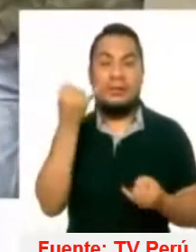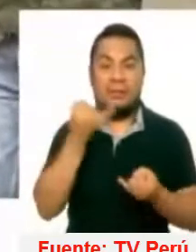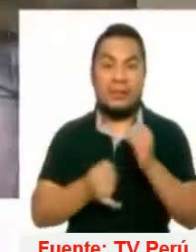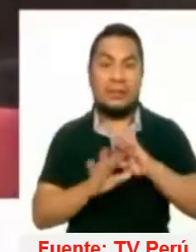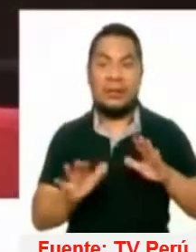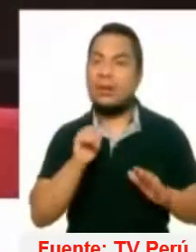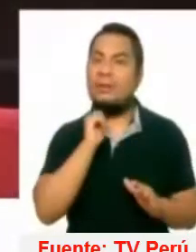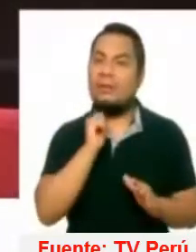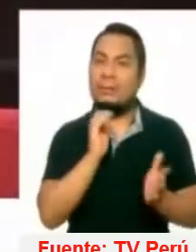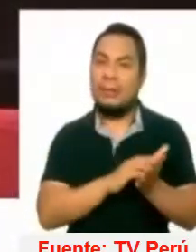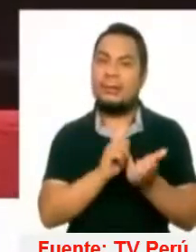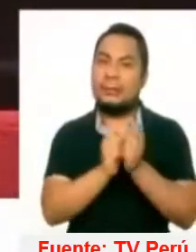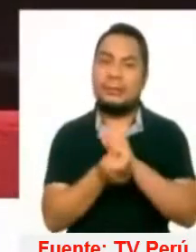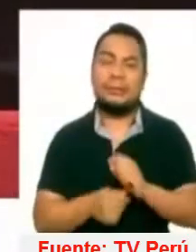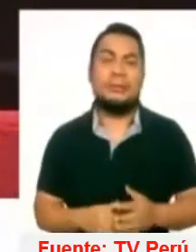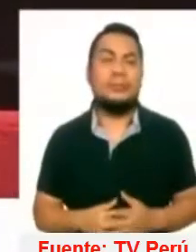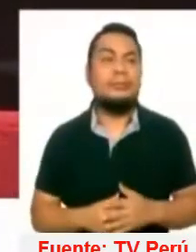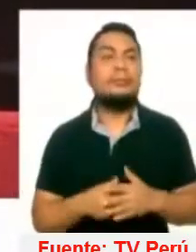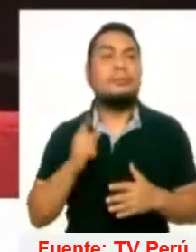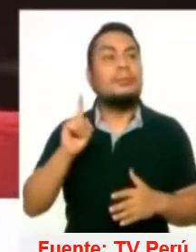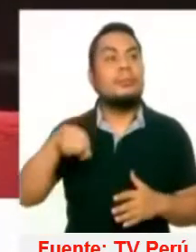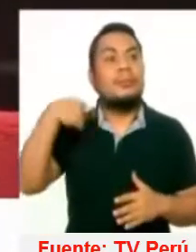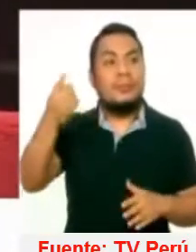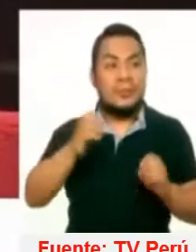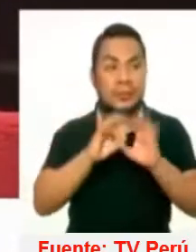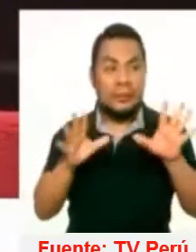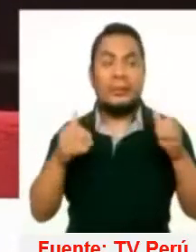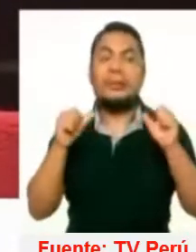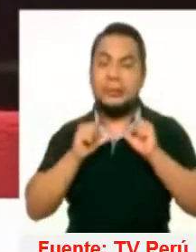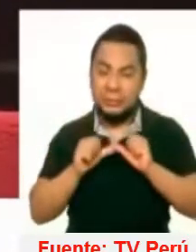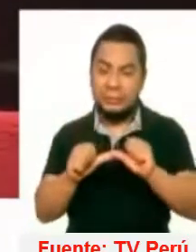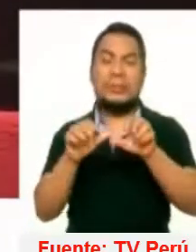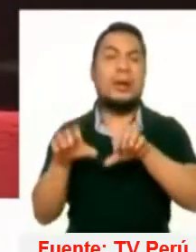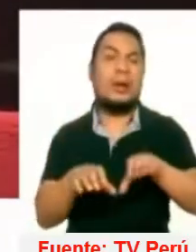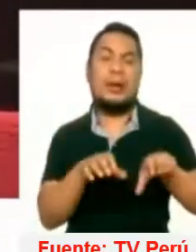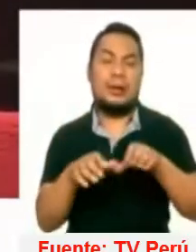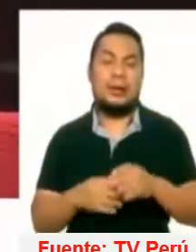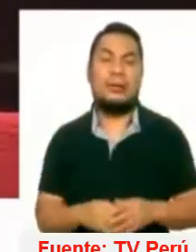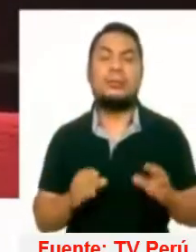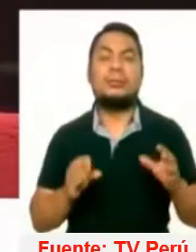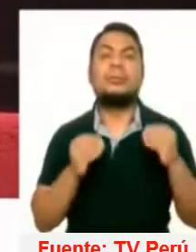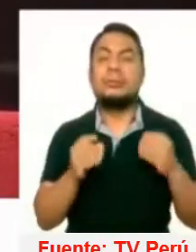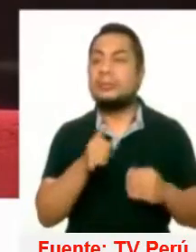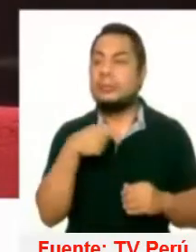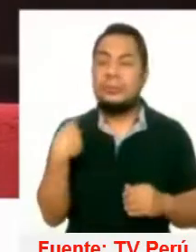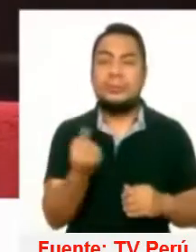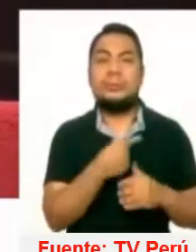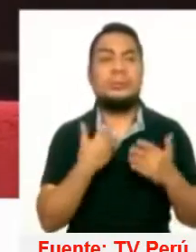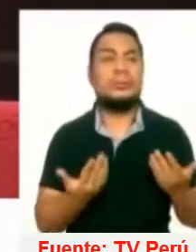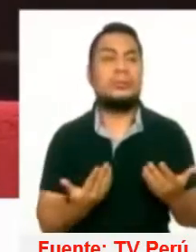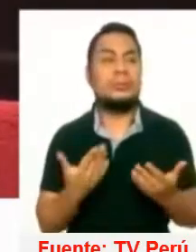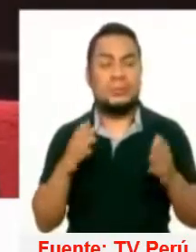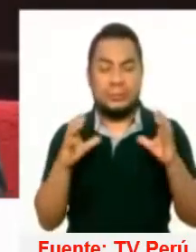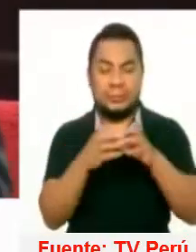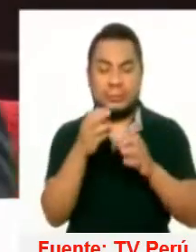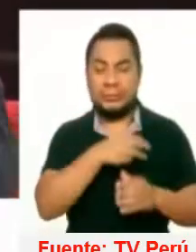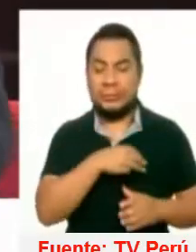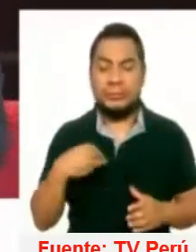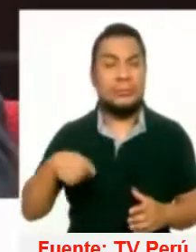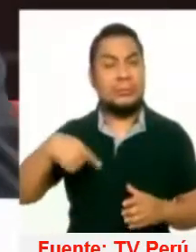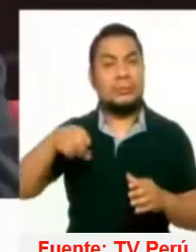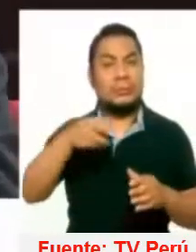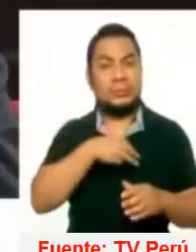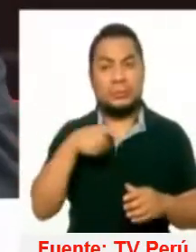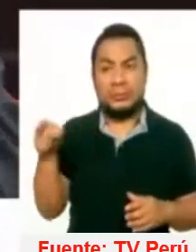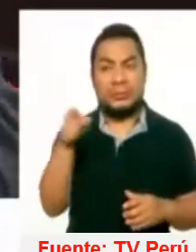concluido. Y los próximos días vamos a seguir haciéndola, porque nuestro gabinete,